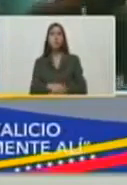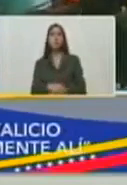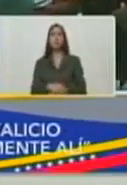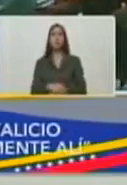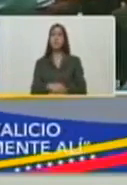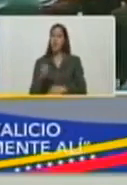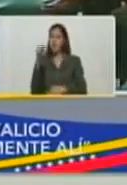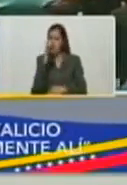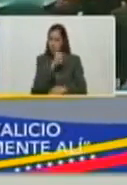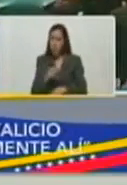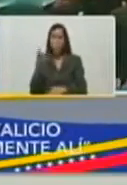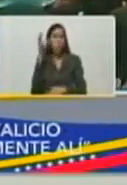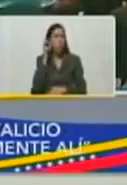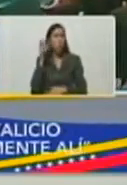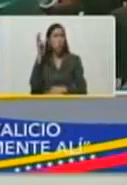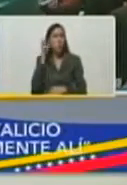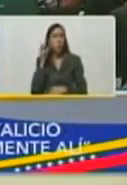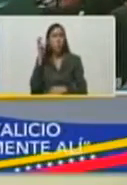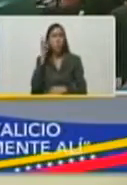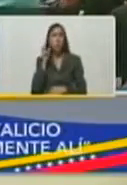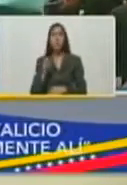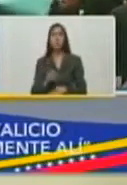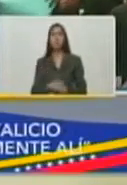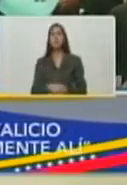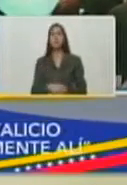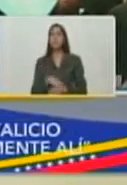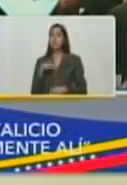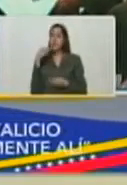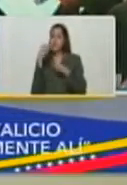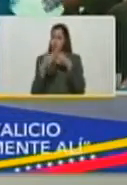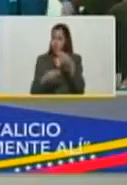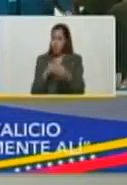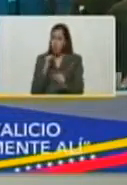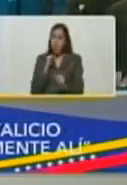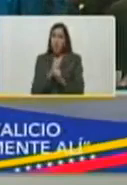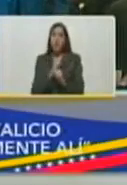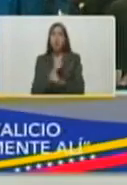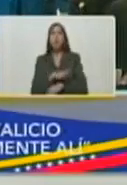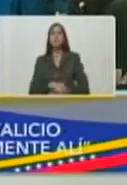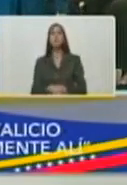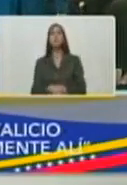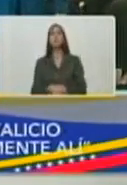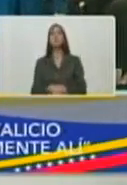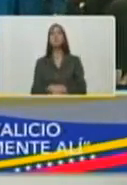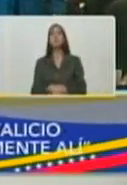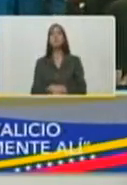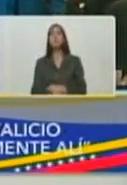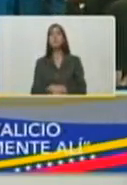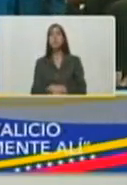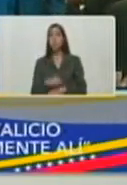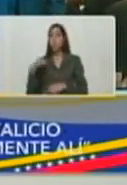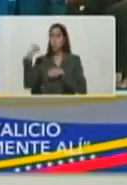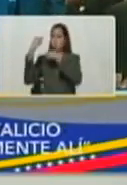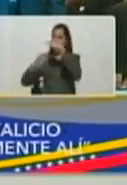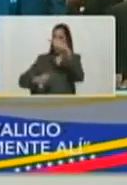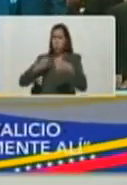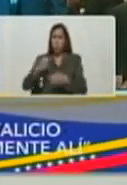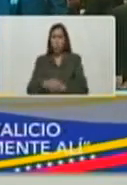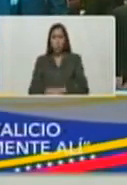canto. De su canto, de su acción. Nuestra generación se forjó desde el